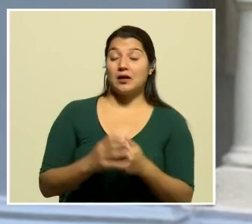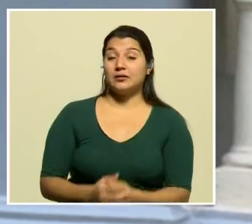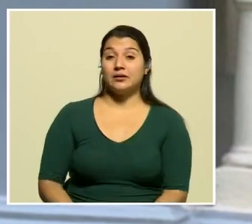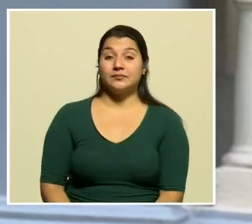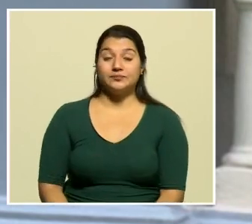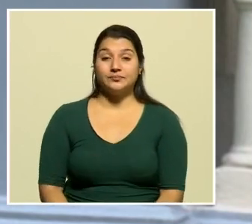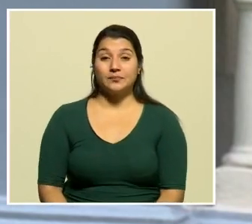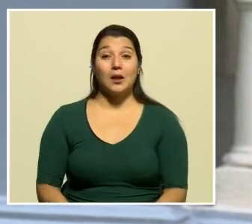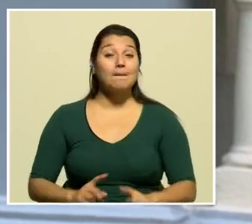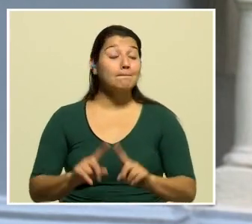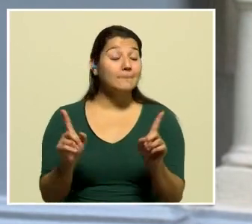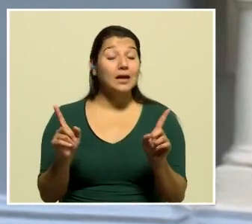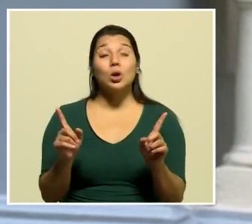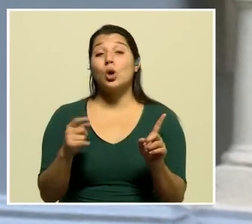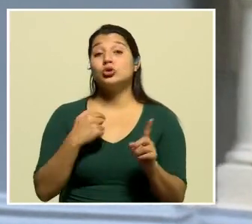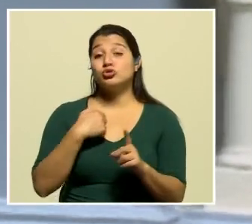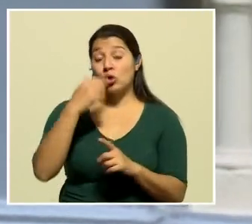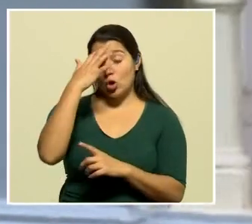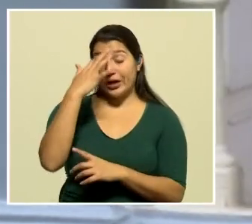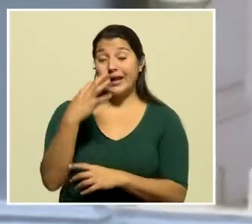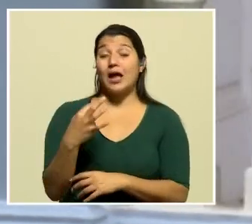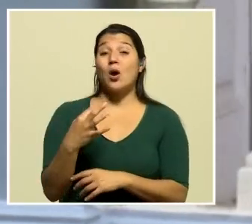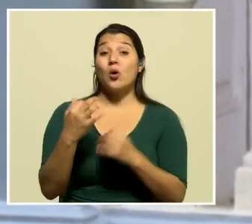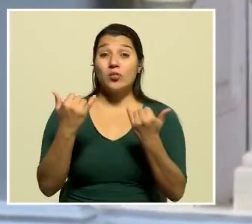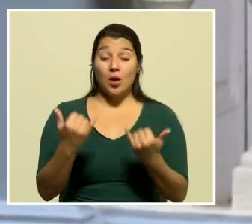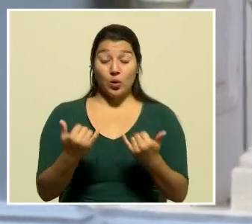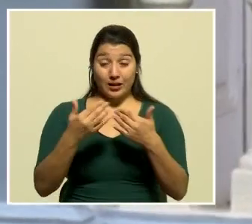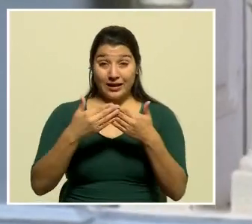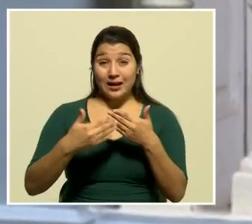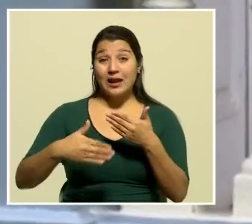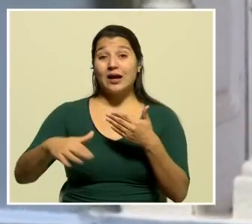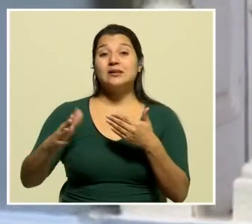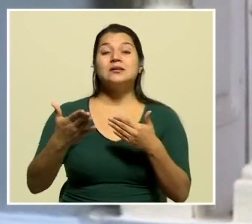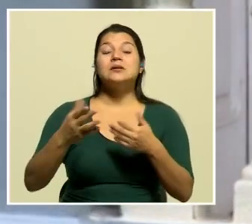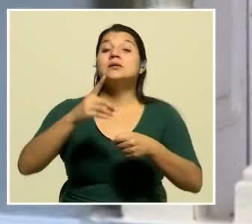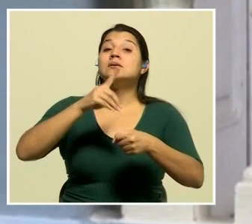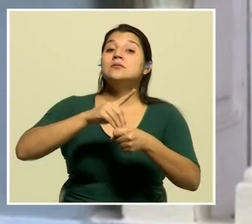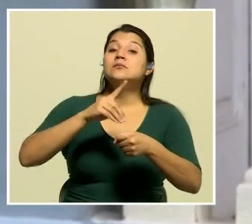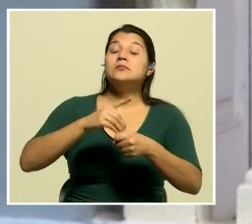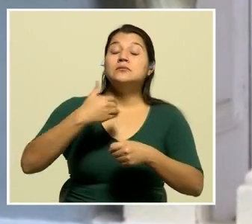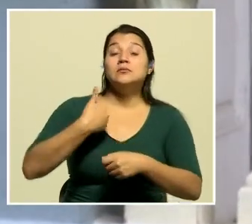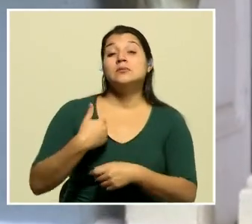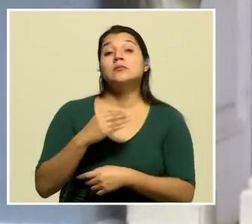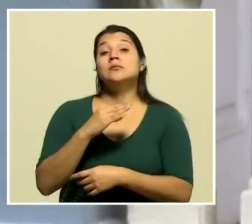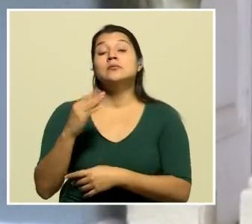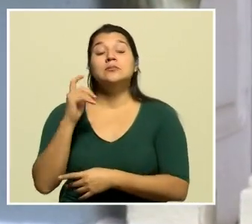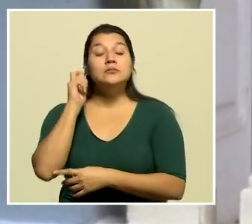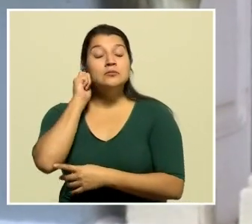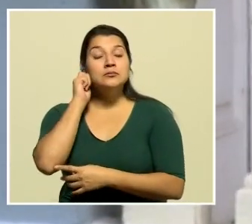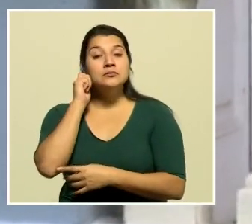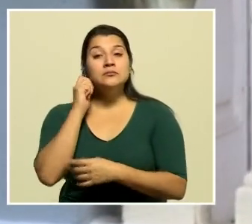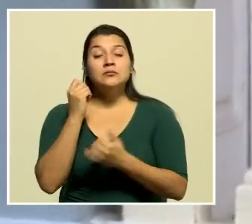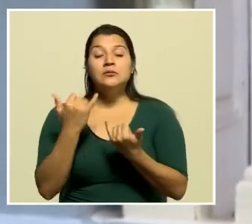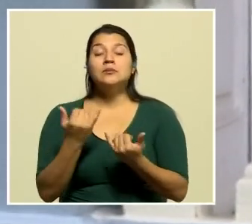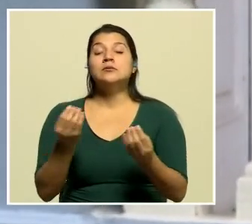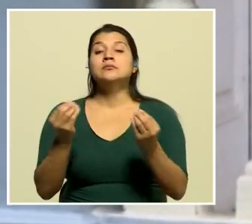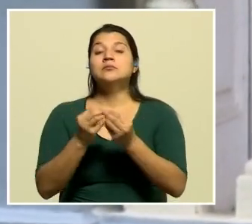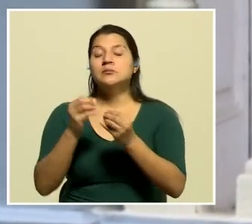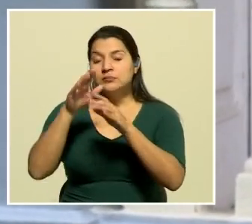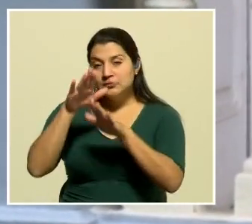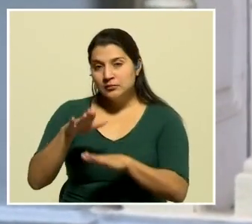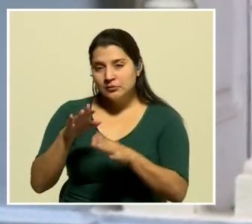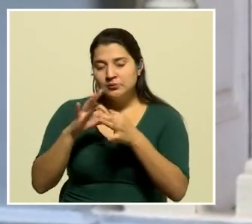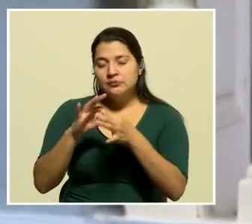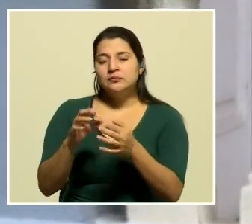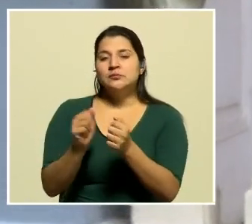ninguna diputada, pero yo creo que a partir de aquí los diputados y las diputadas serán obedientes en cuanto